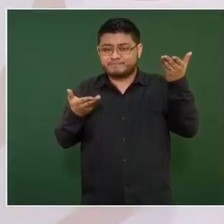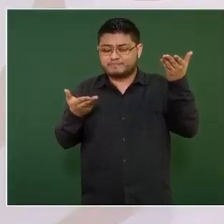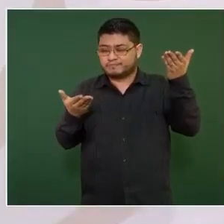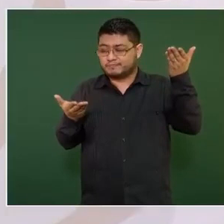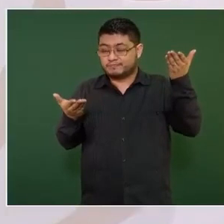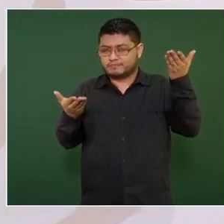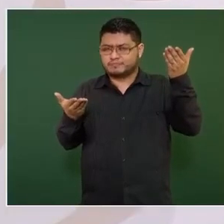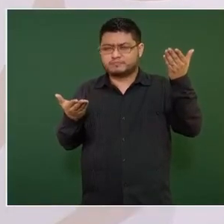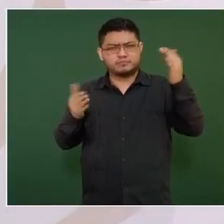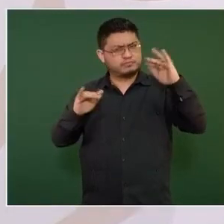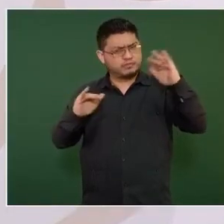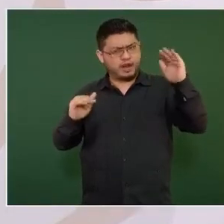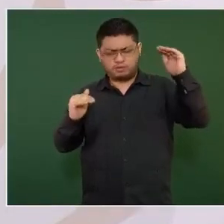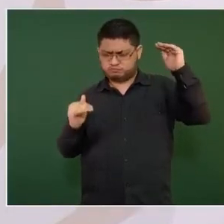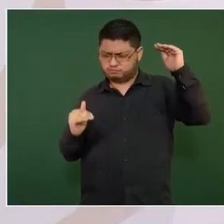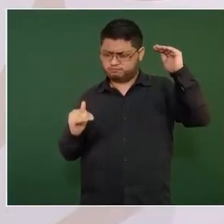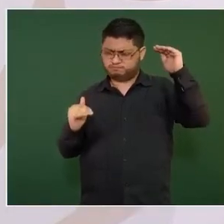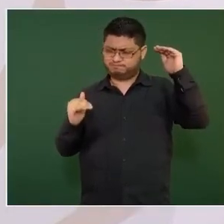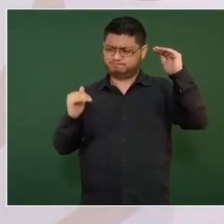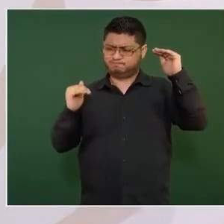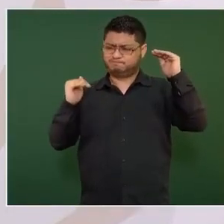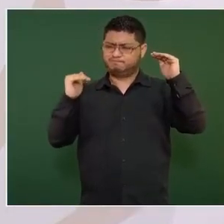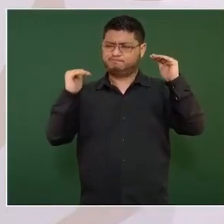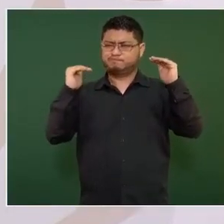se redujo la pobreza y la desigualdad,